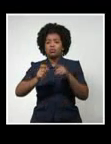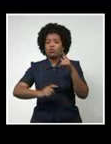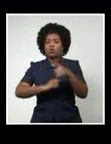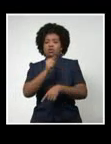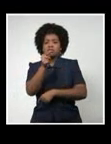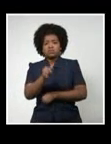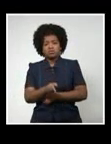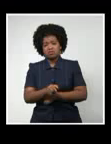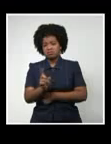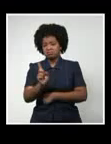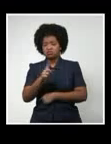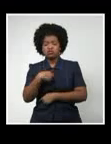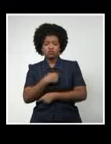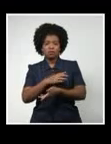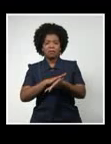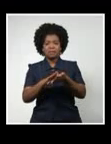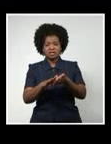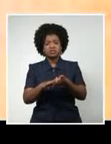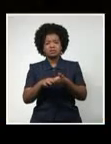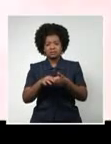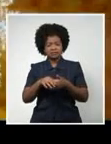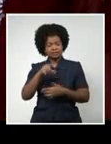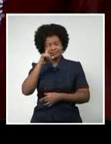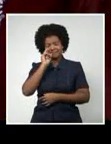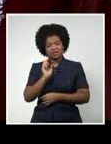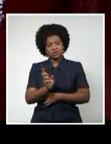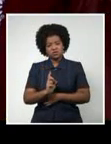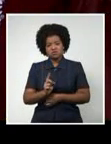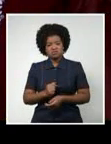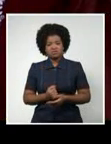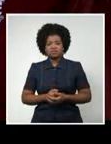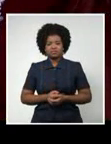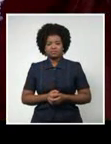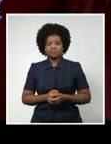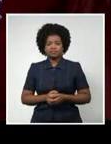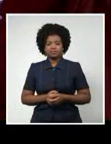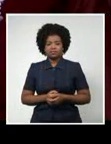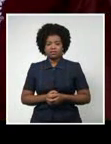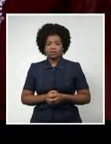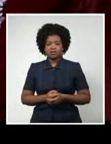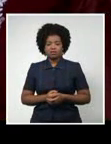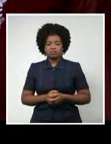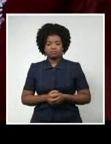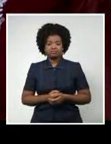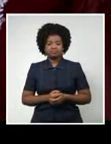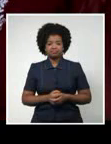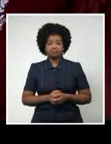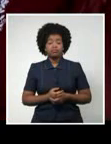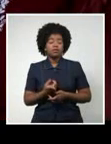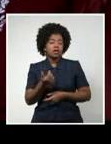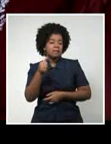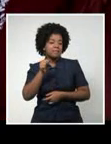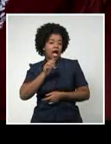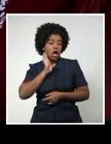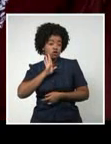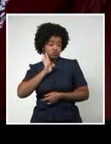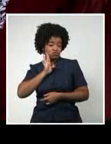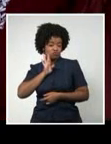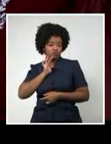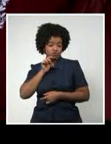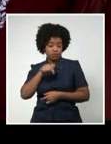se permitió que nadie atacara a sus diplomáticos. Lo tóxico que tienen estos tipos de campañas es